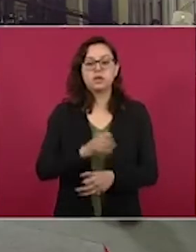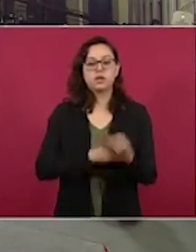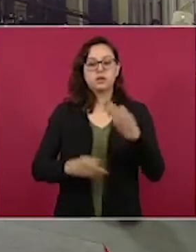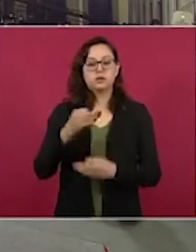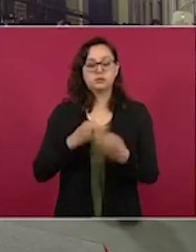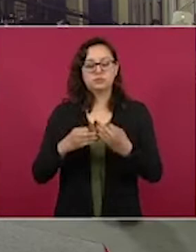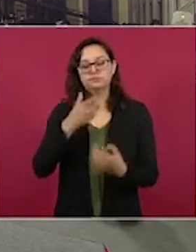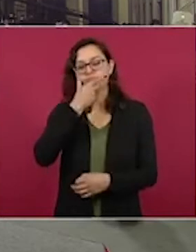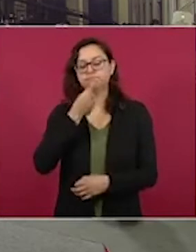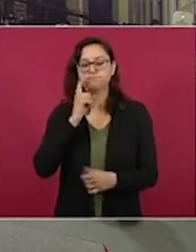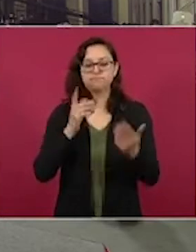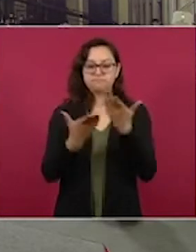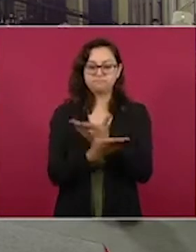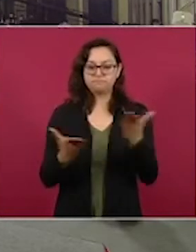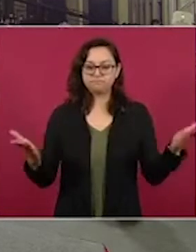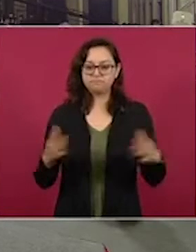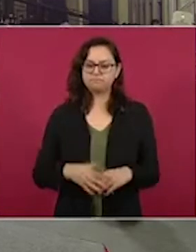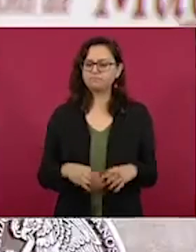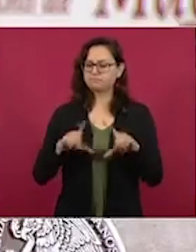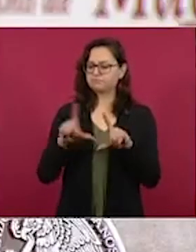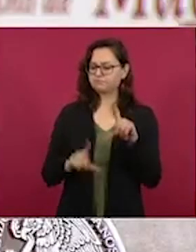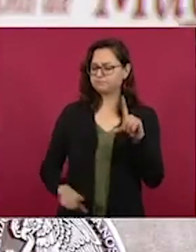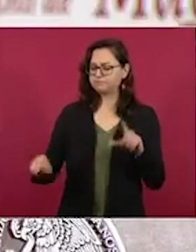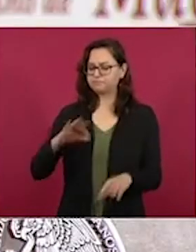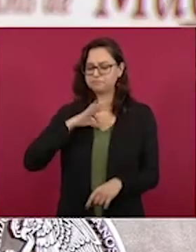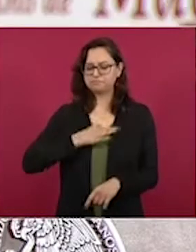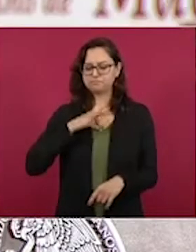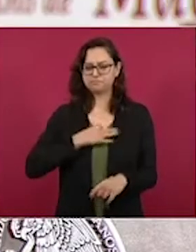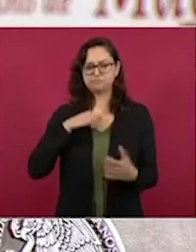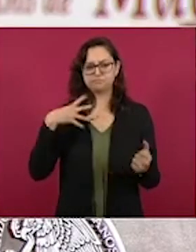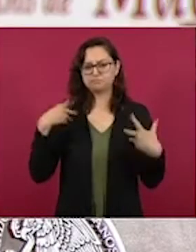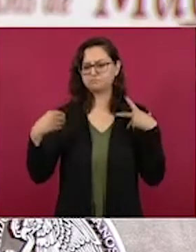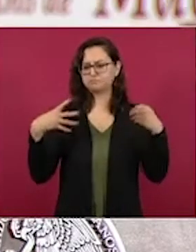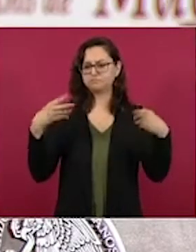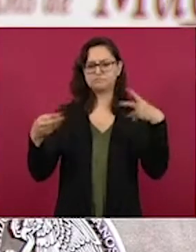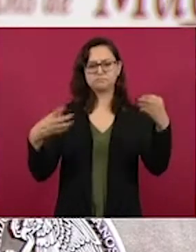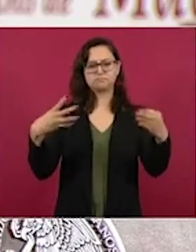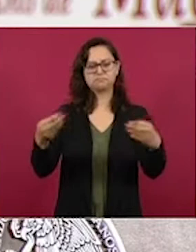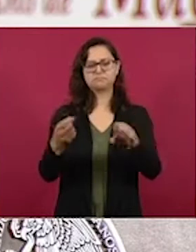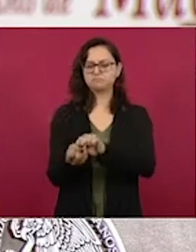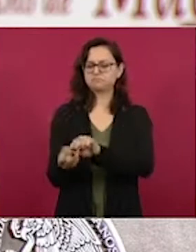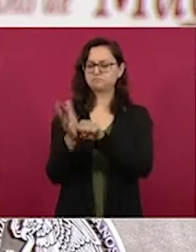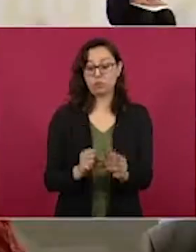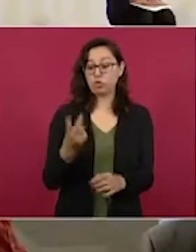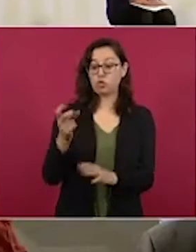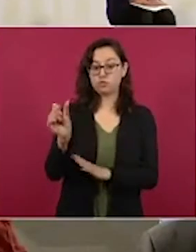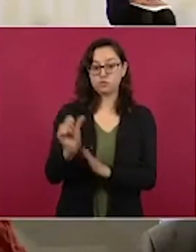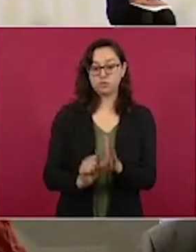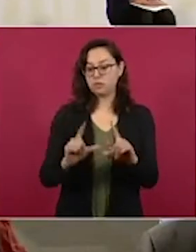la secretaria de salud a nivel federal informó que han recibido la vacuna de refuerzo 43 millones